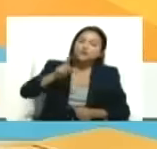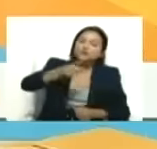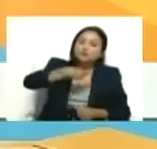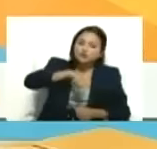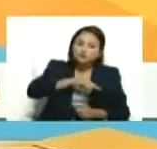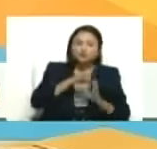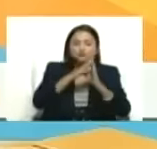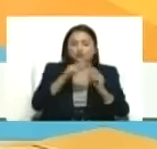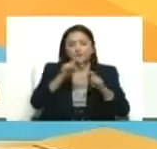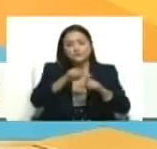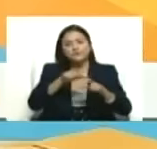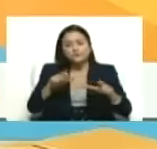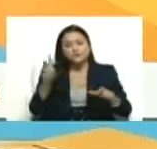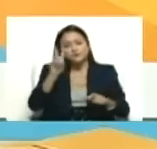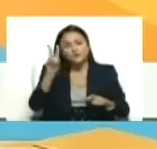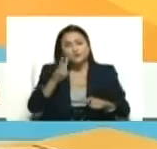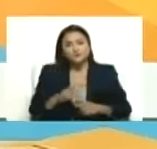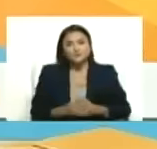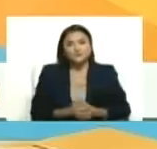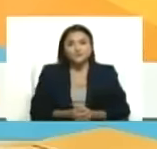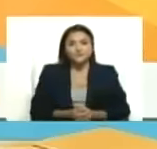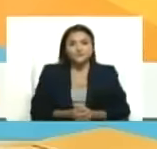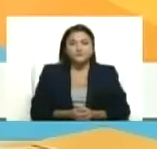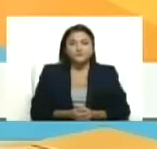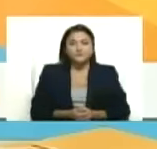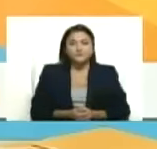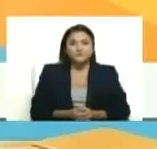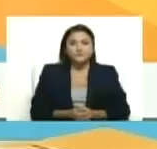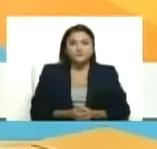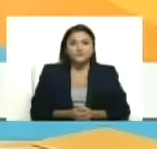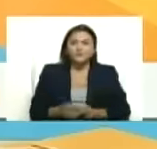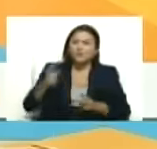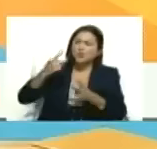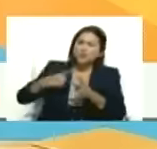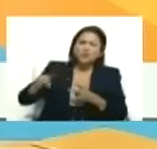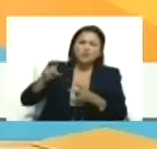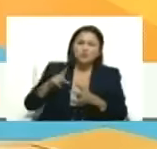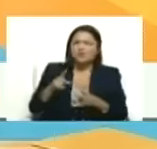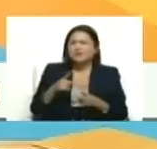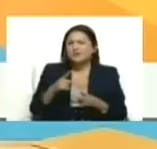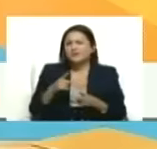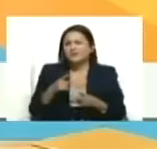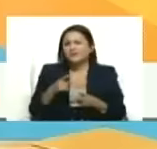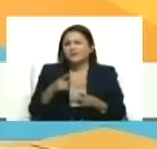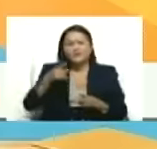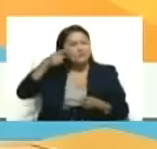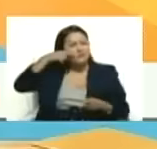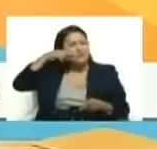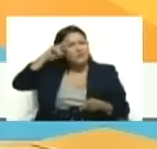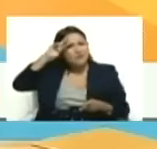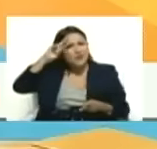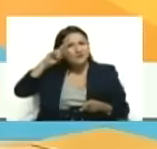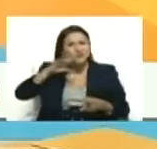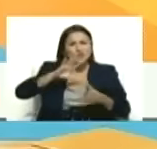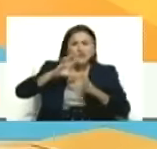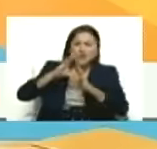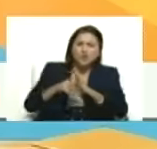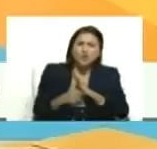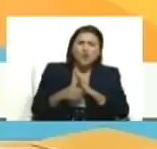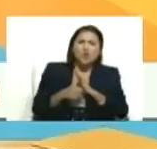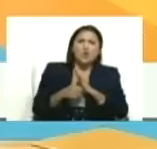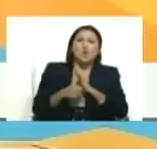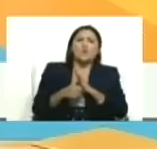a todos los venezolanos lo otro es un acto de piratería lo otro es un acto de robo colonial lo